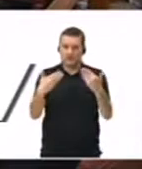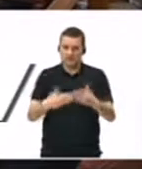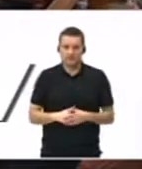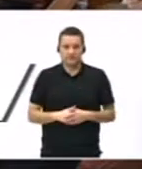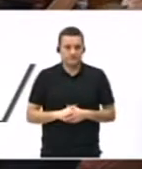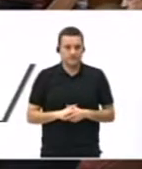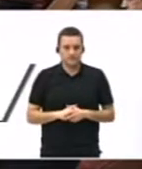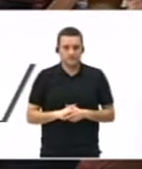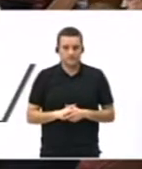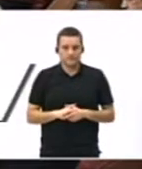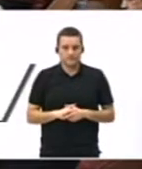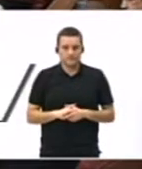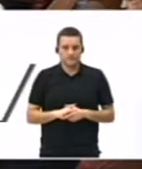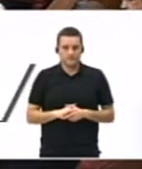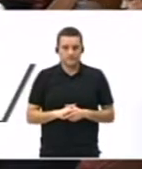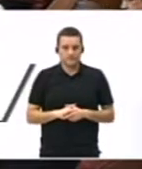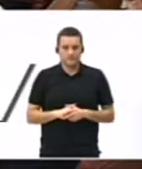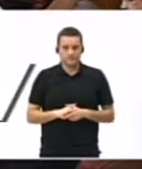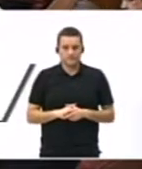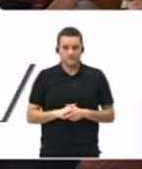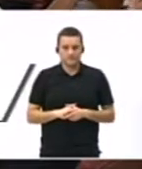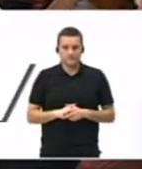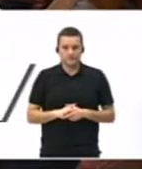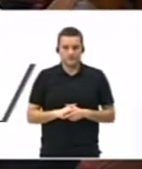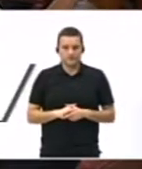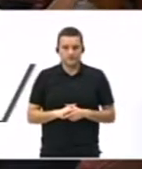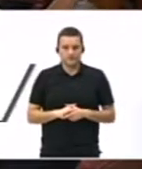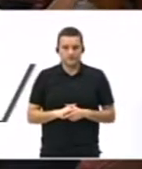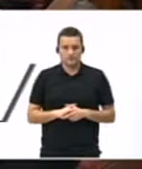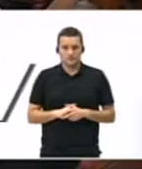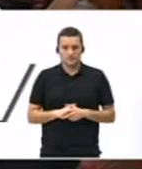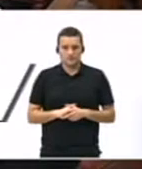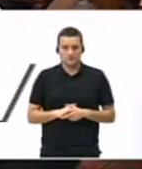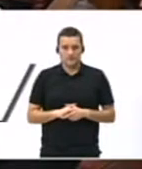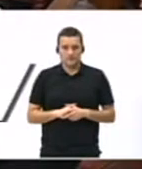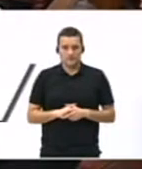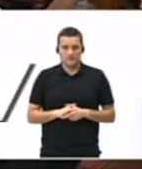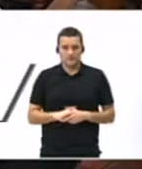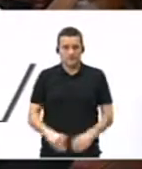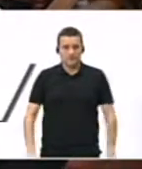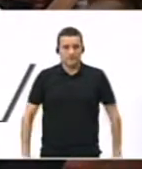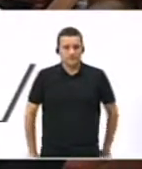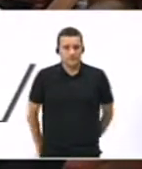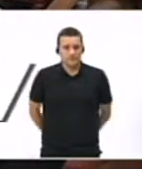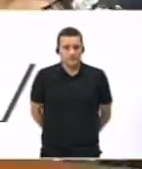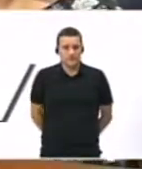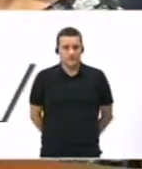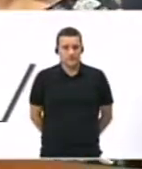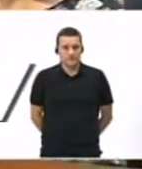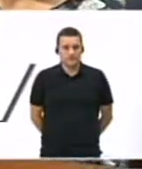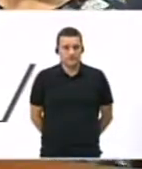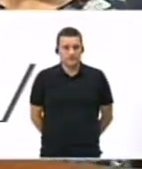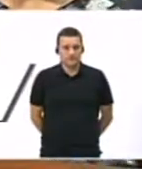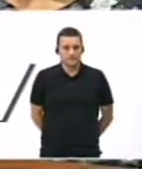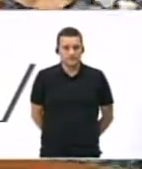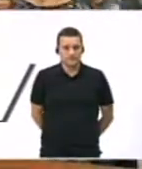la fundación césar manrique y las diversas plataformas que se unieron para ir contra la ley del suelo han sufrido un fuerte revés de bruselas en su intento de